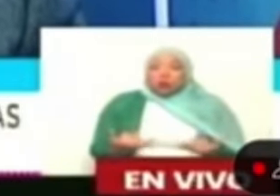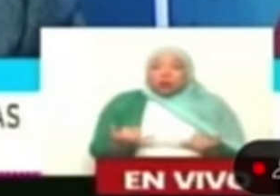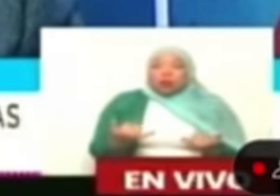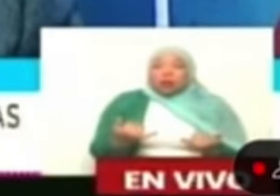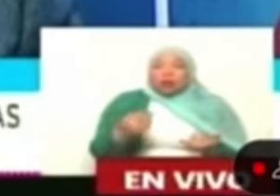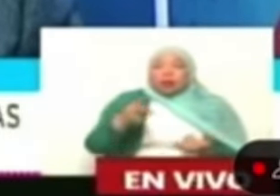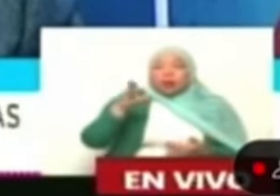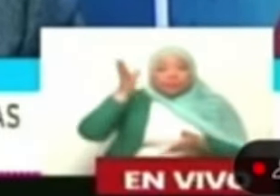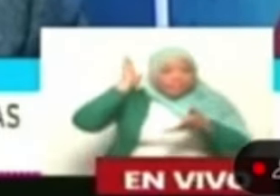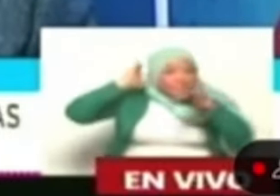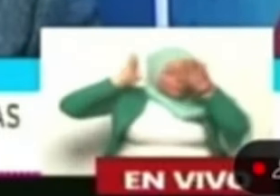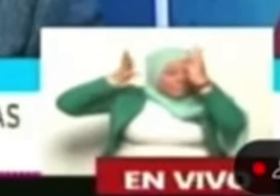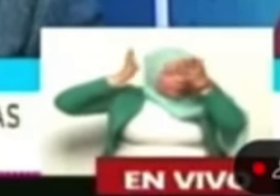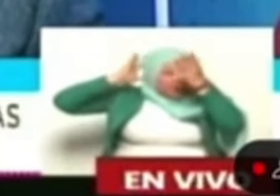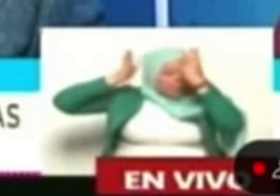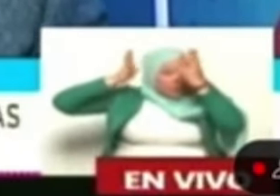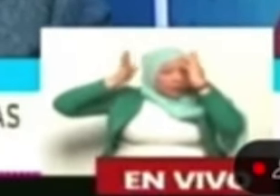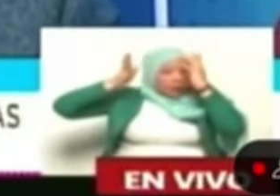Milei,